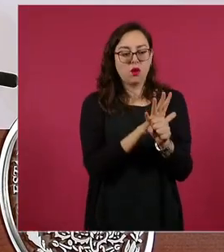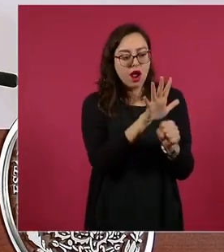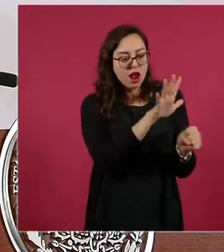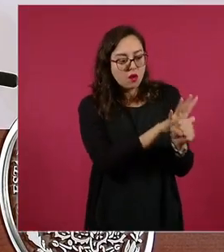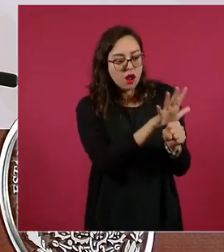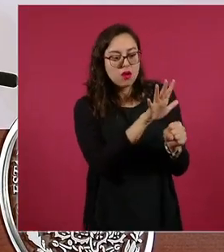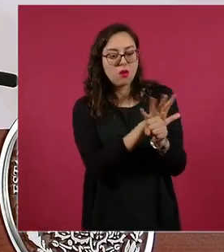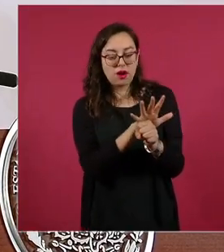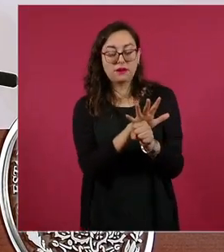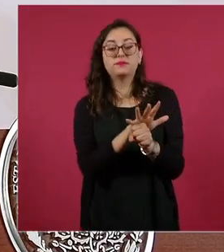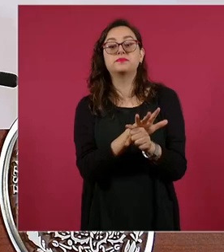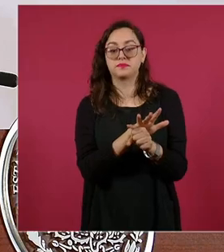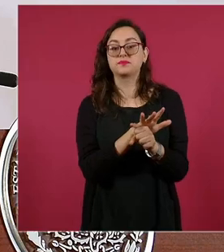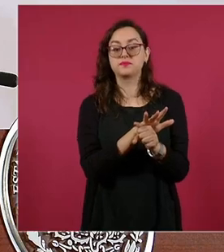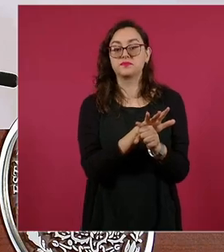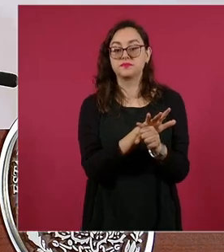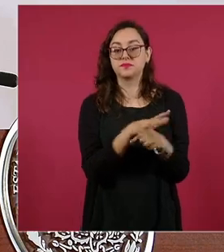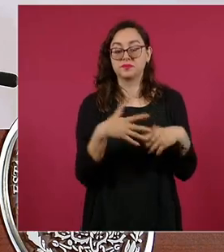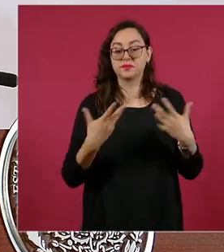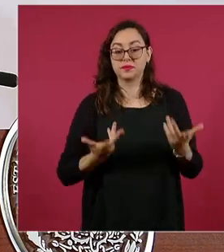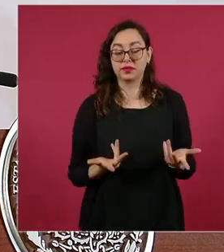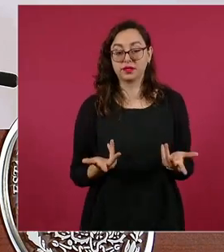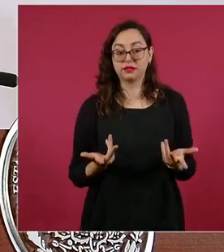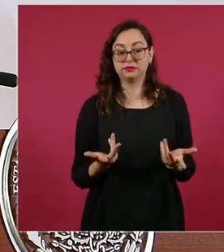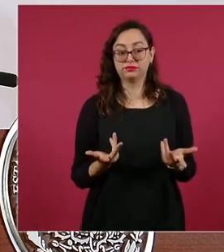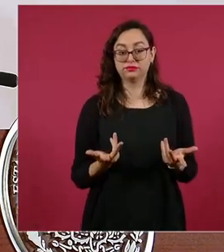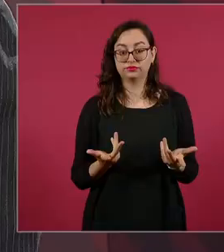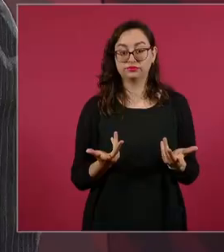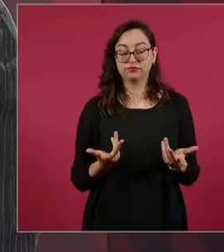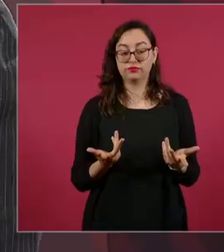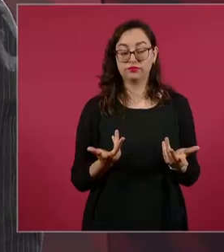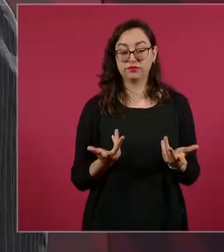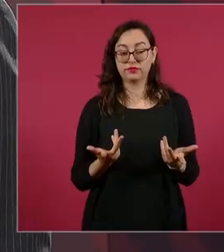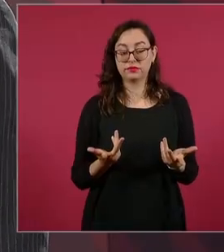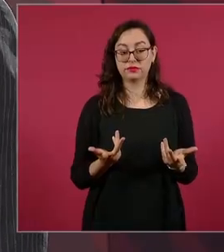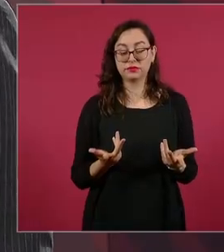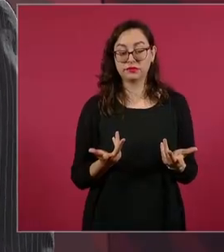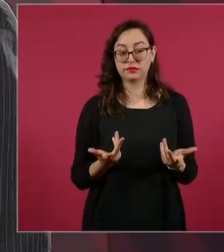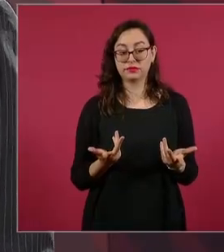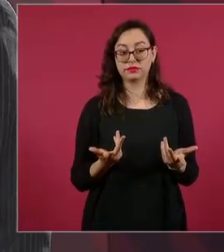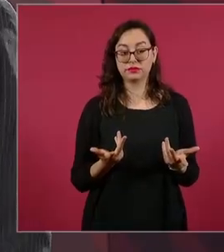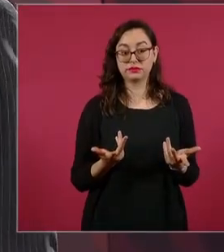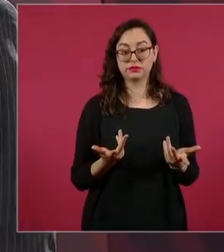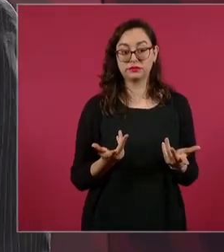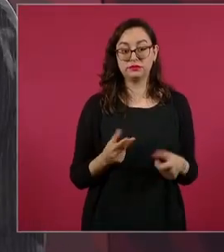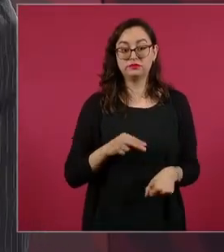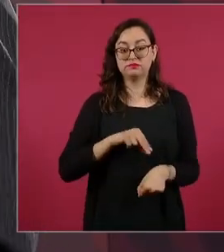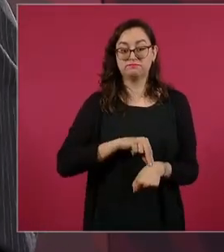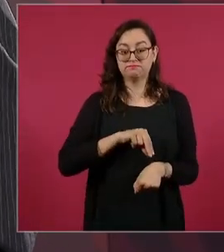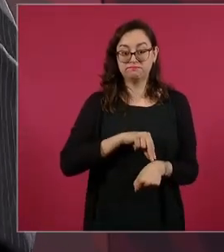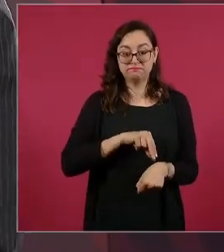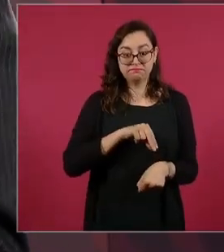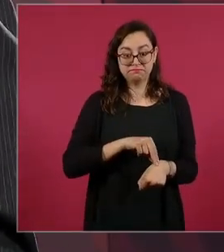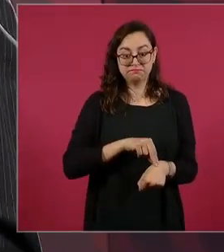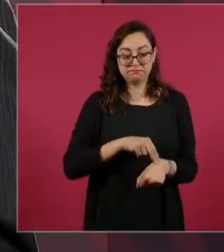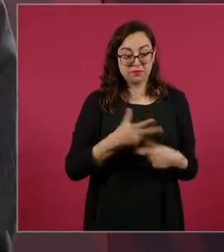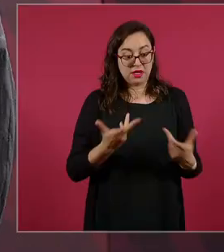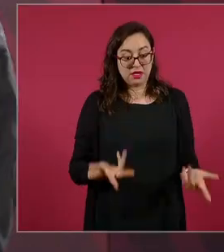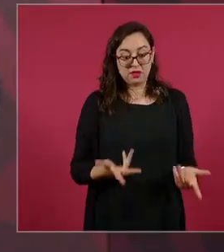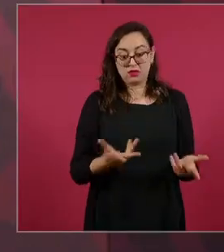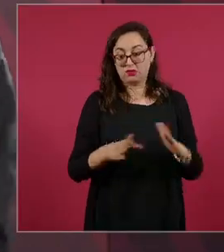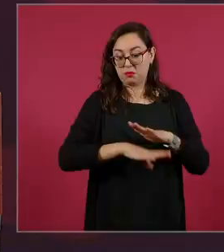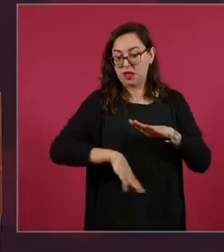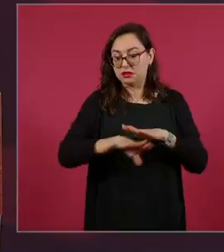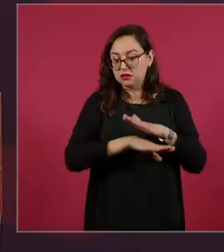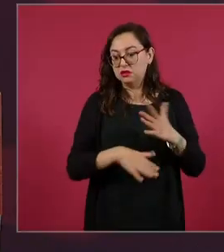y van a tener en el caso de lo médico lo básico que no falte el